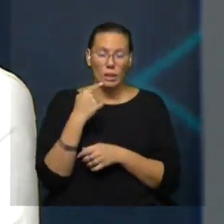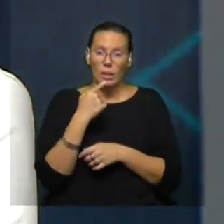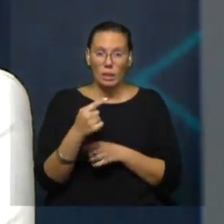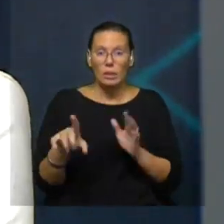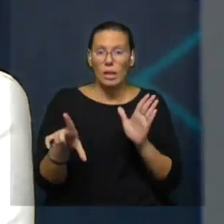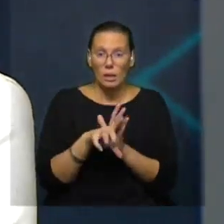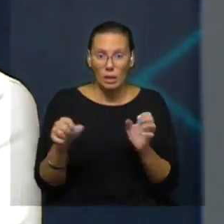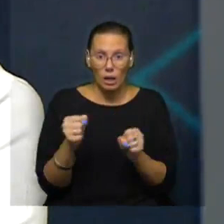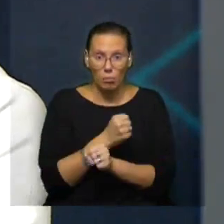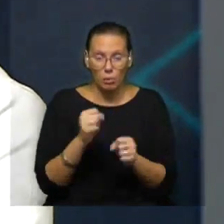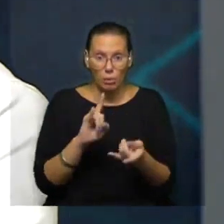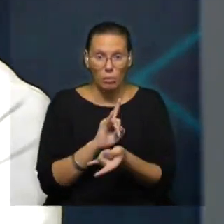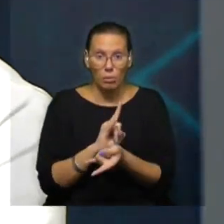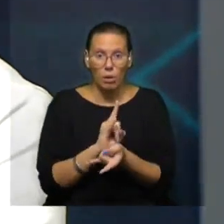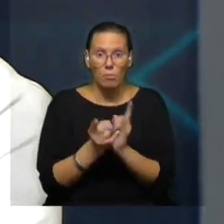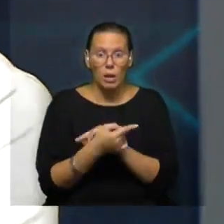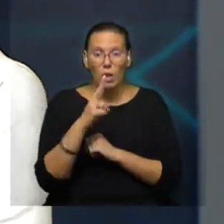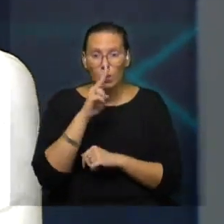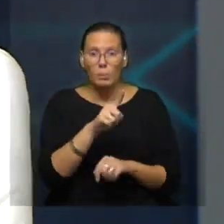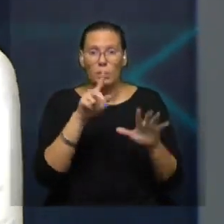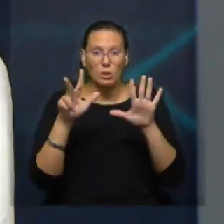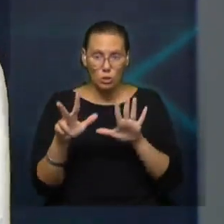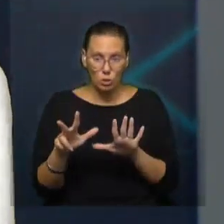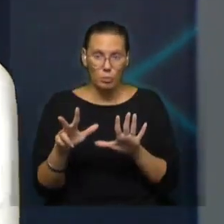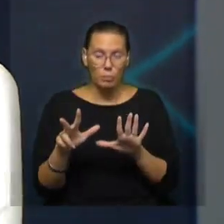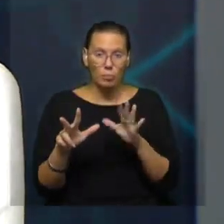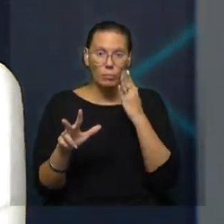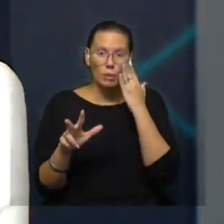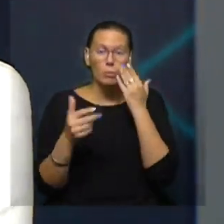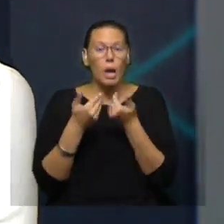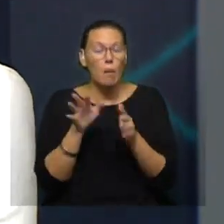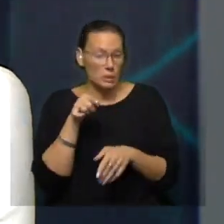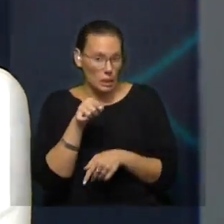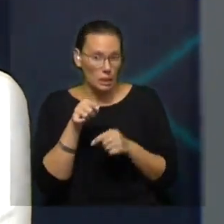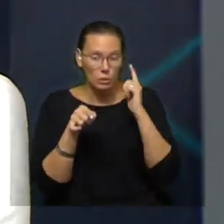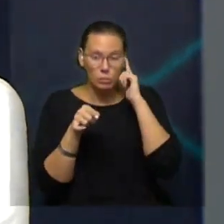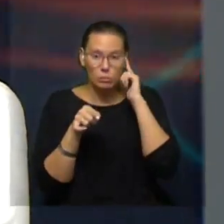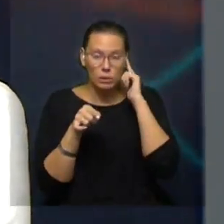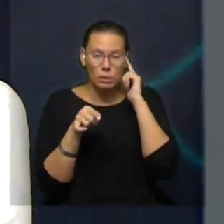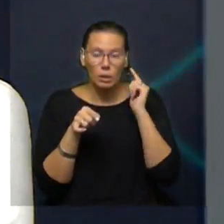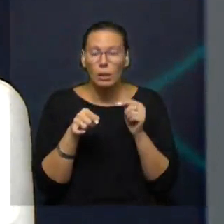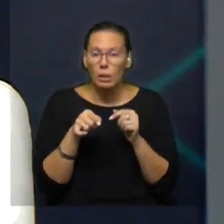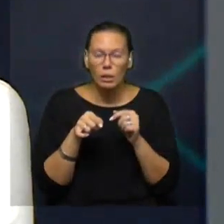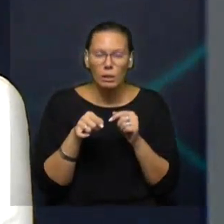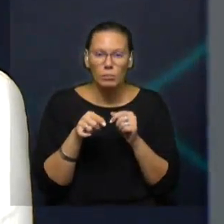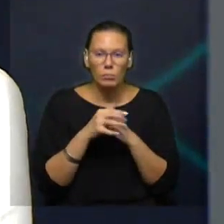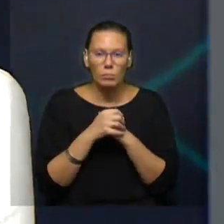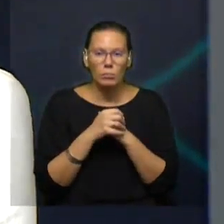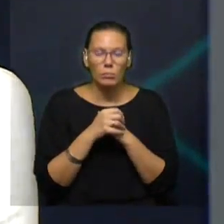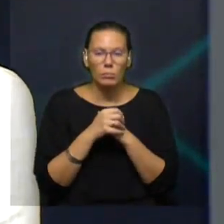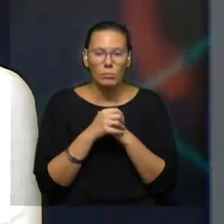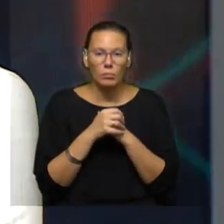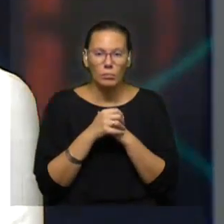ley se aprueba en el Parlamento en el 2018. Voy a empezar por ese punto, en la instancia, digamos,